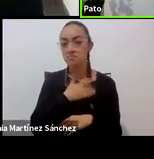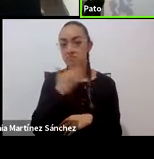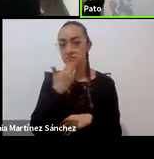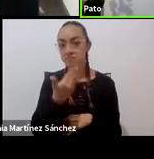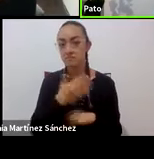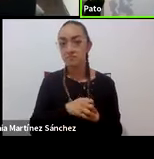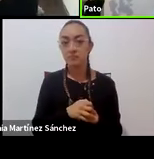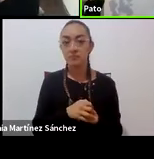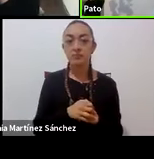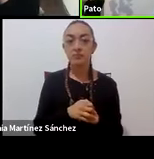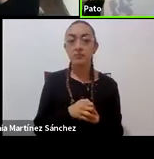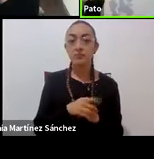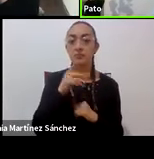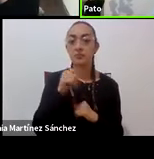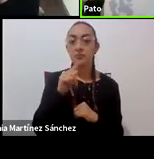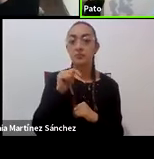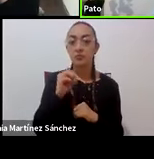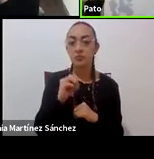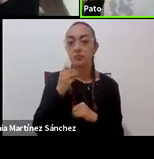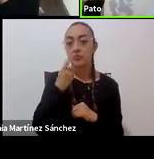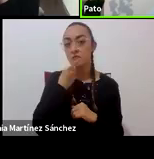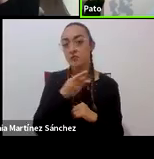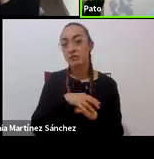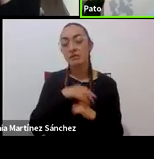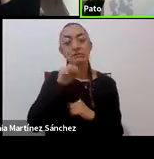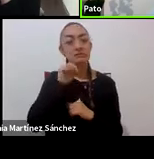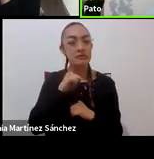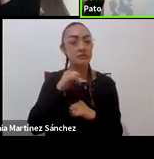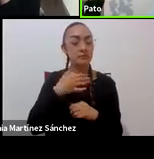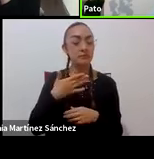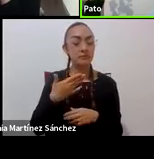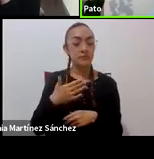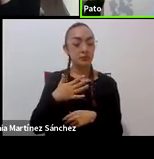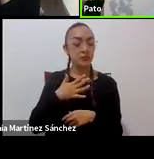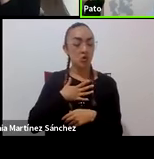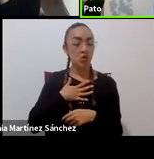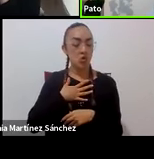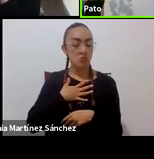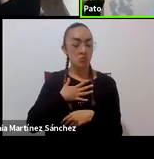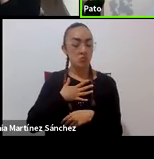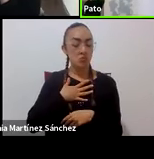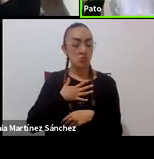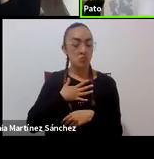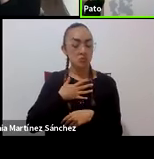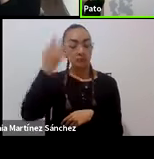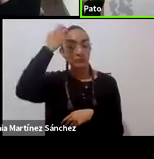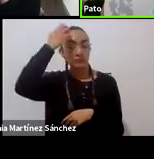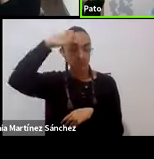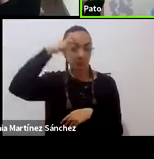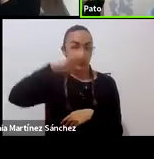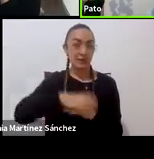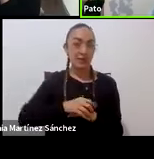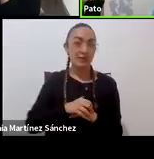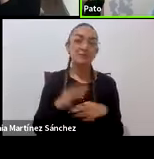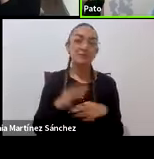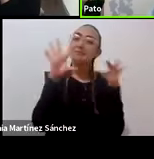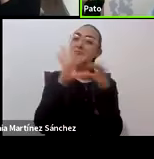Sí, digo, en la experiencia personal, digamos, muchas anécdotas,